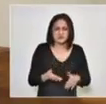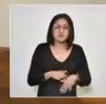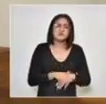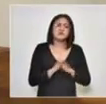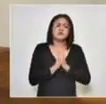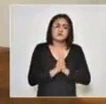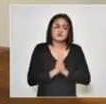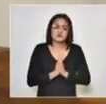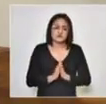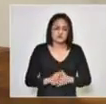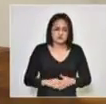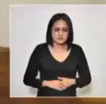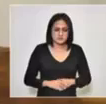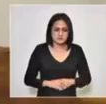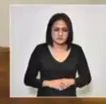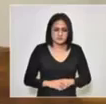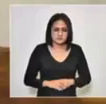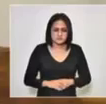Les pido que desaloje.